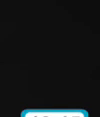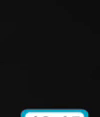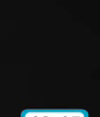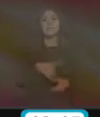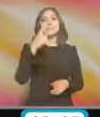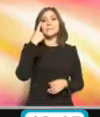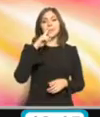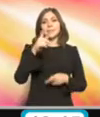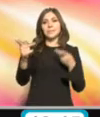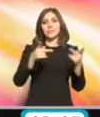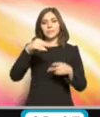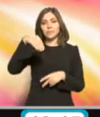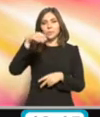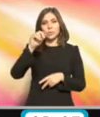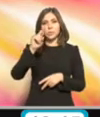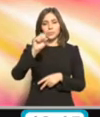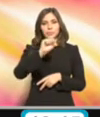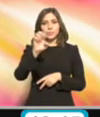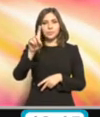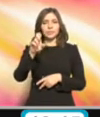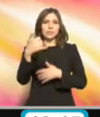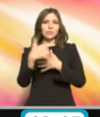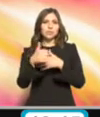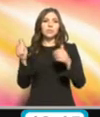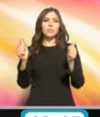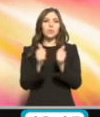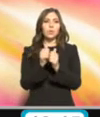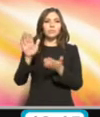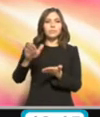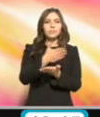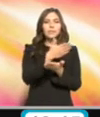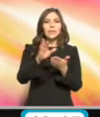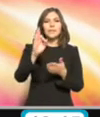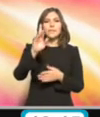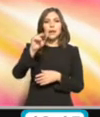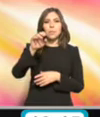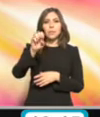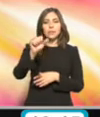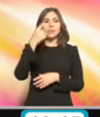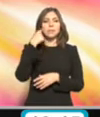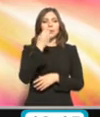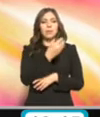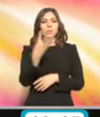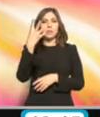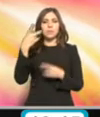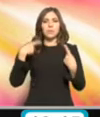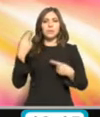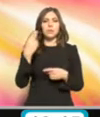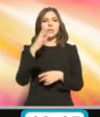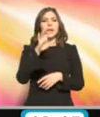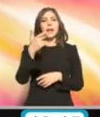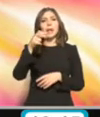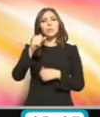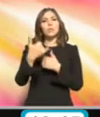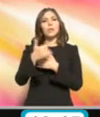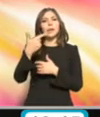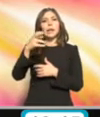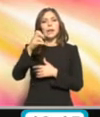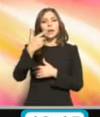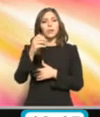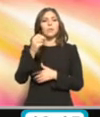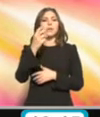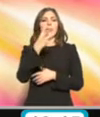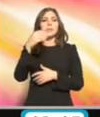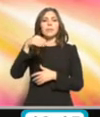Para este mousse de yogur con jalea de frambuesa es para 4 porciones. Necesitamos 500 gramos de yogur griego, 300 mililitros de crema